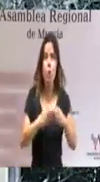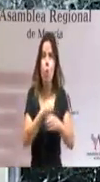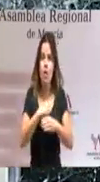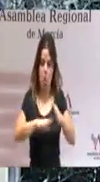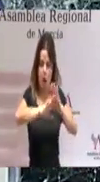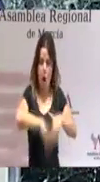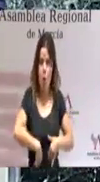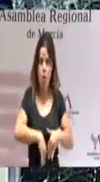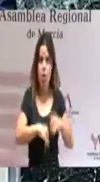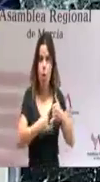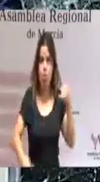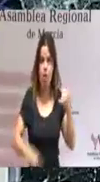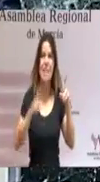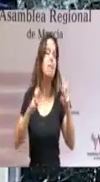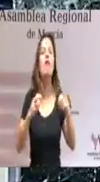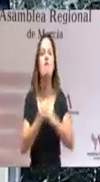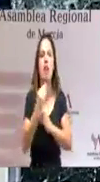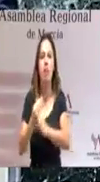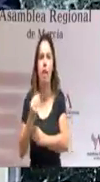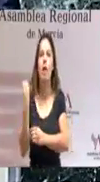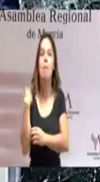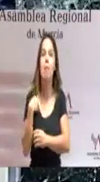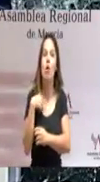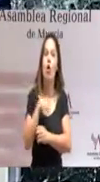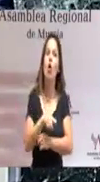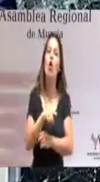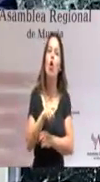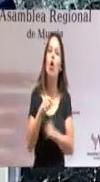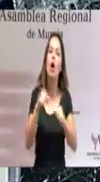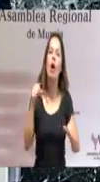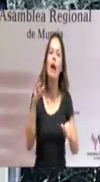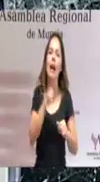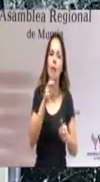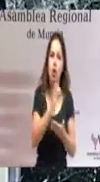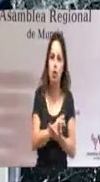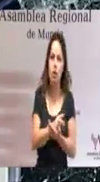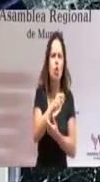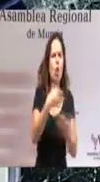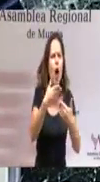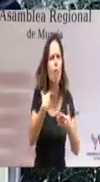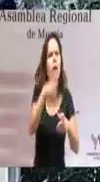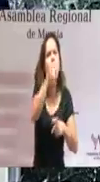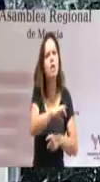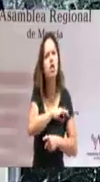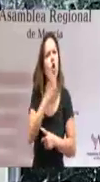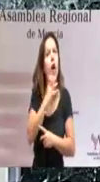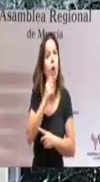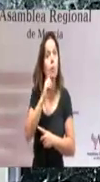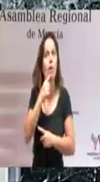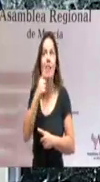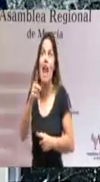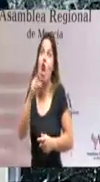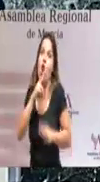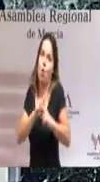autónomas en financiación. Volvemos a decir lo mismo. Hable usted con el señor Rajoy, primero dígale cómo se